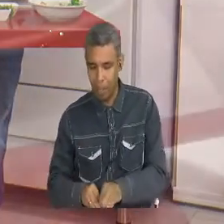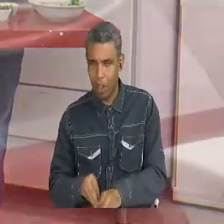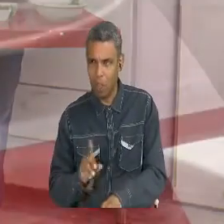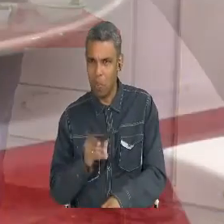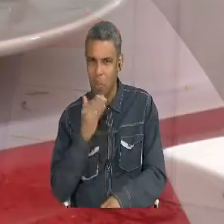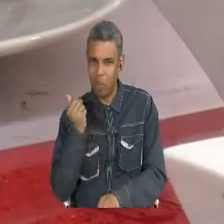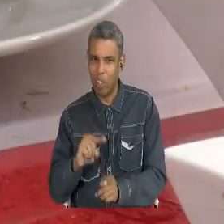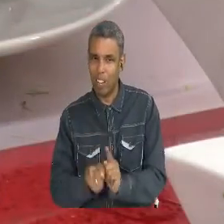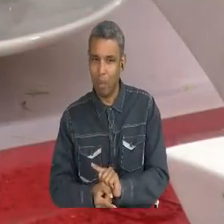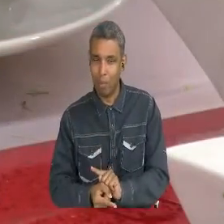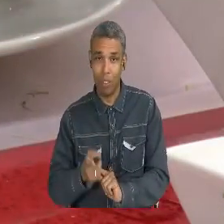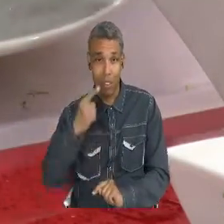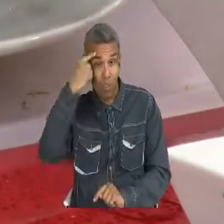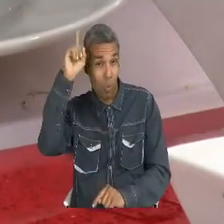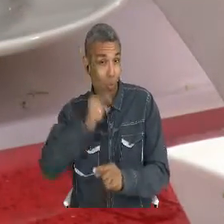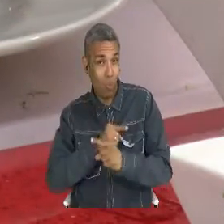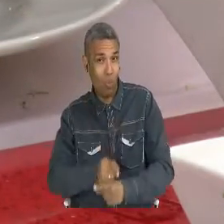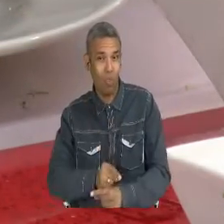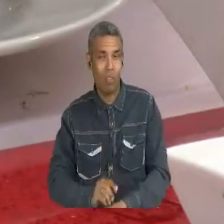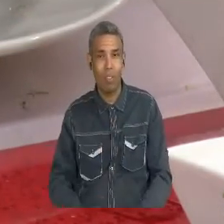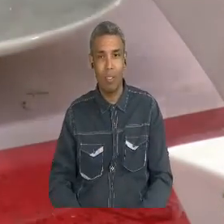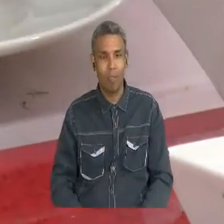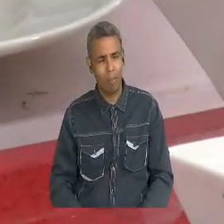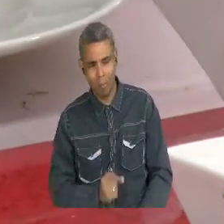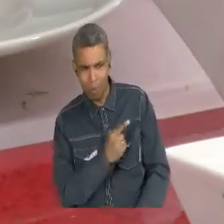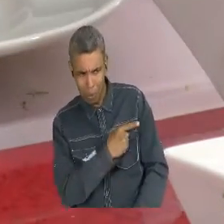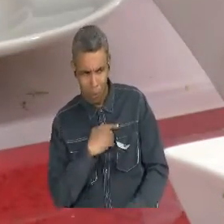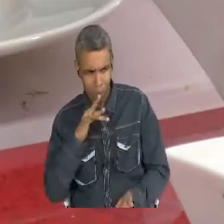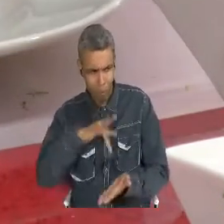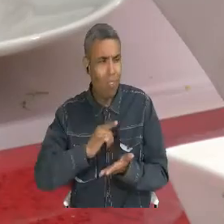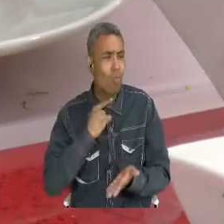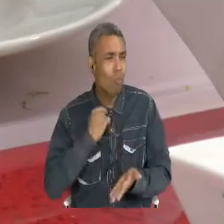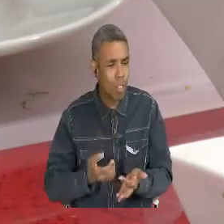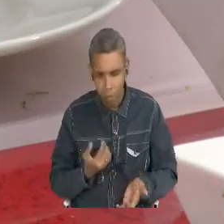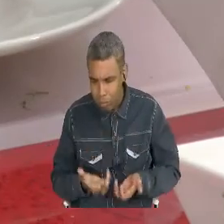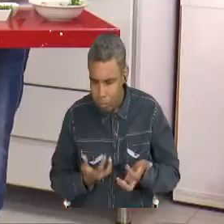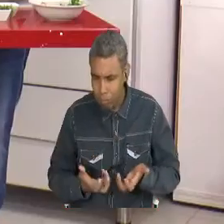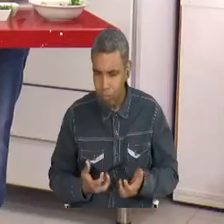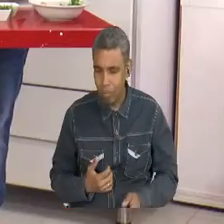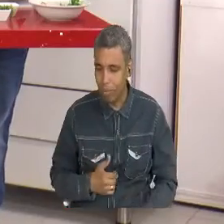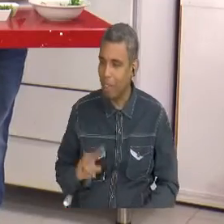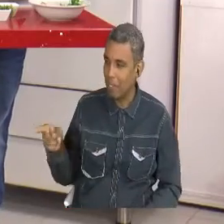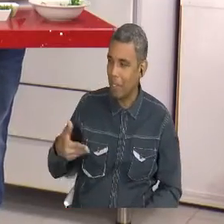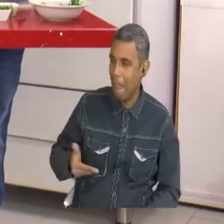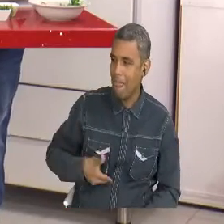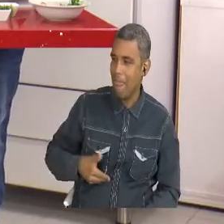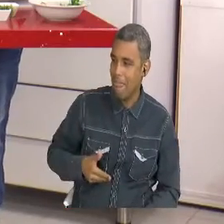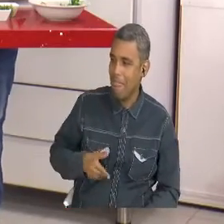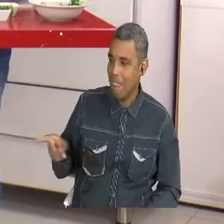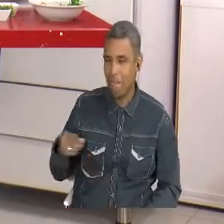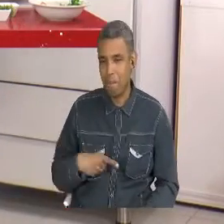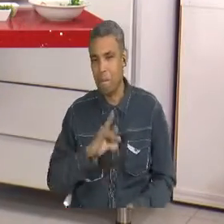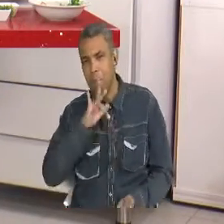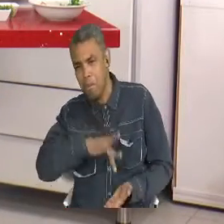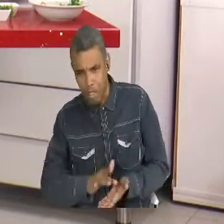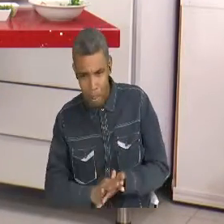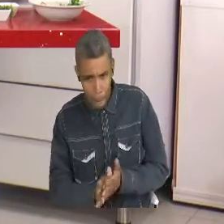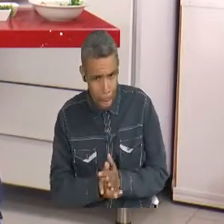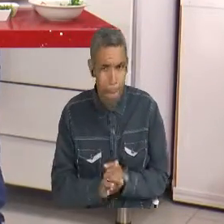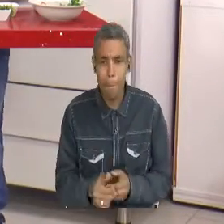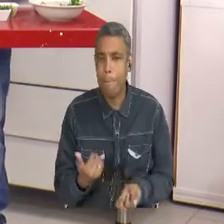Pues... Pues sí entro, muy a menudo entro, pero entonces... Cuando tiene hambre. Sí, cuando tengo hambre. Pero de igual forma,